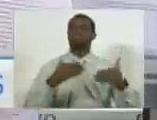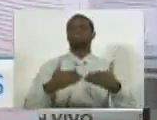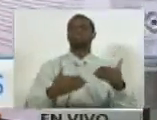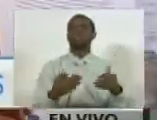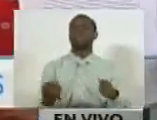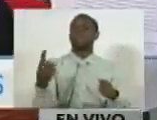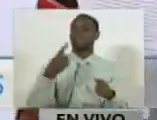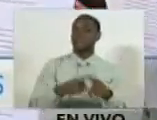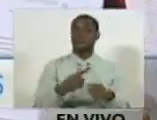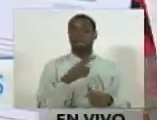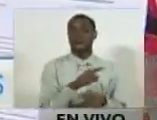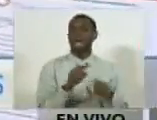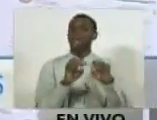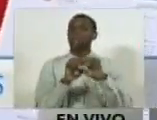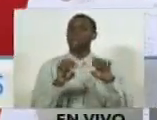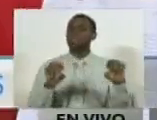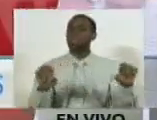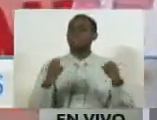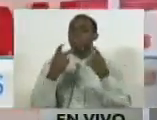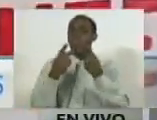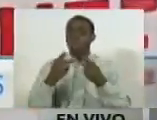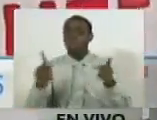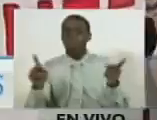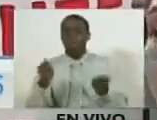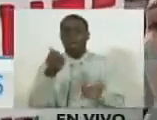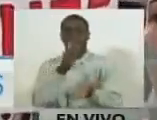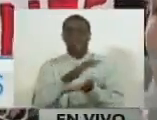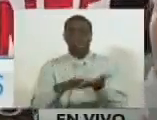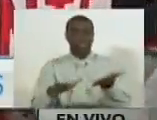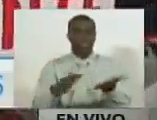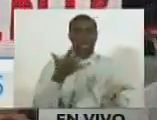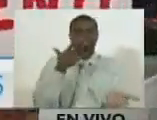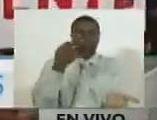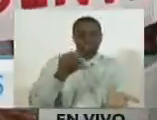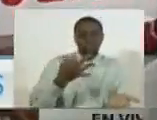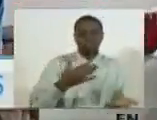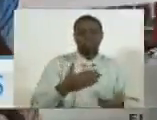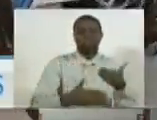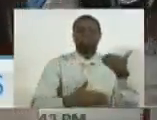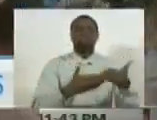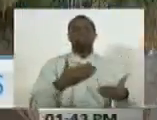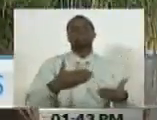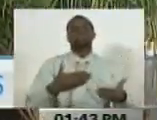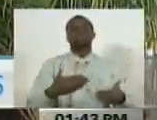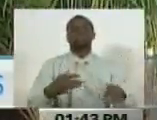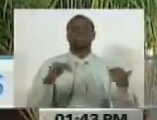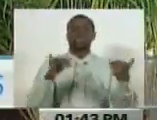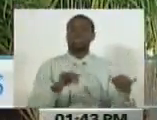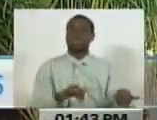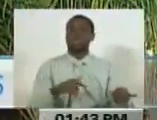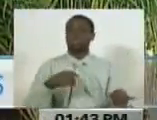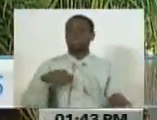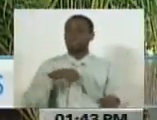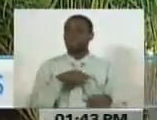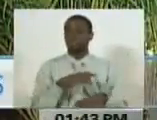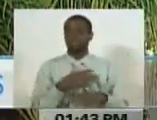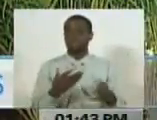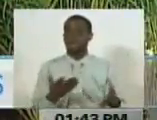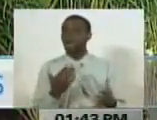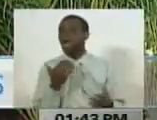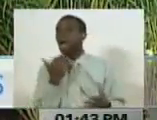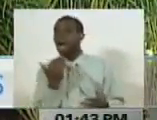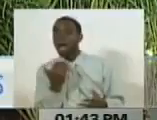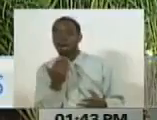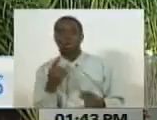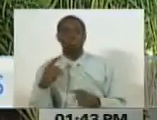además llevando una educación pública gratuita de calidad, donde debemos enfrentar todos los